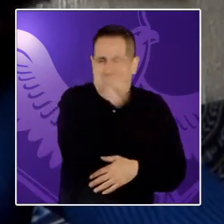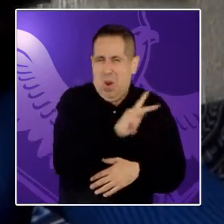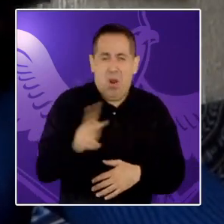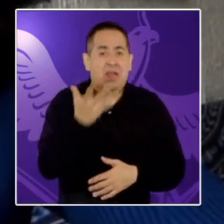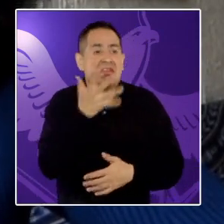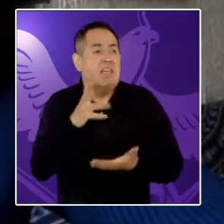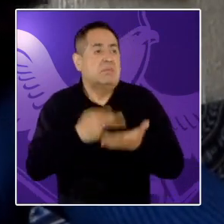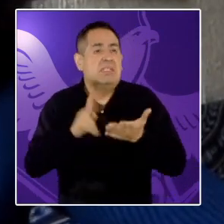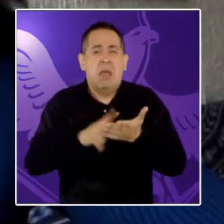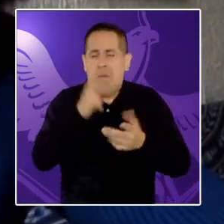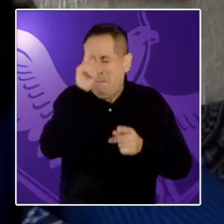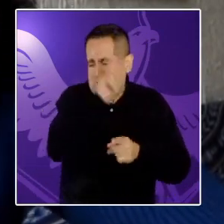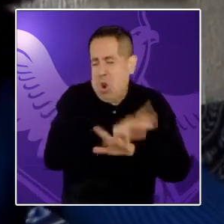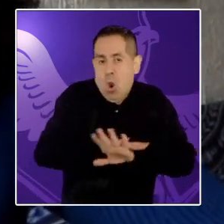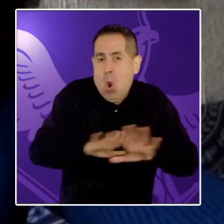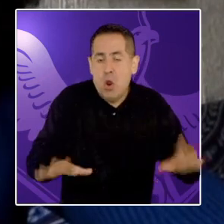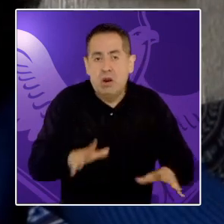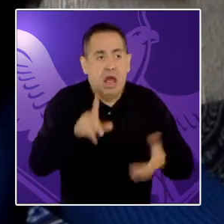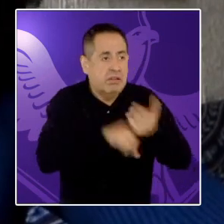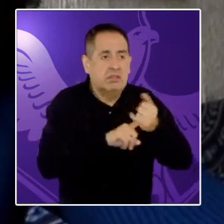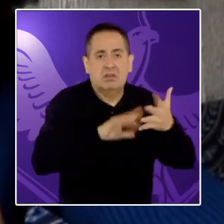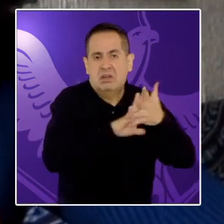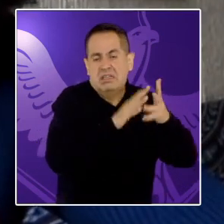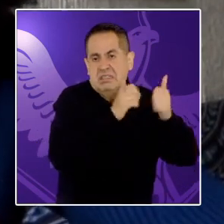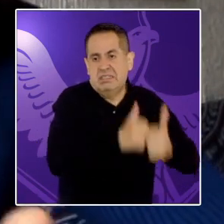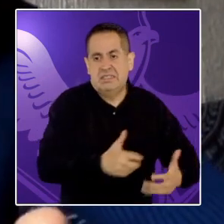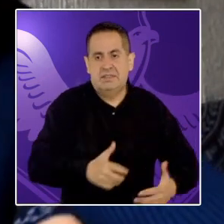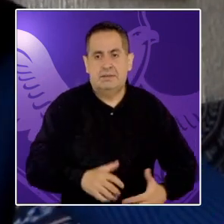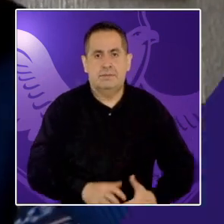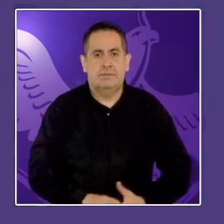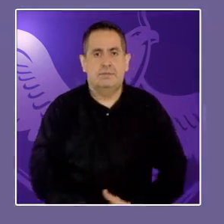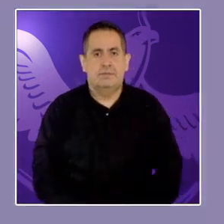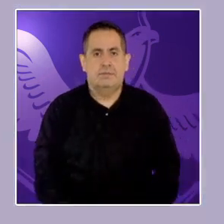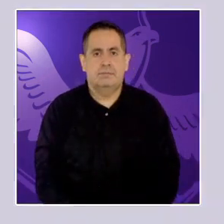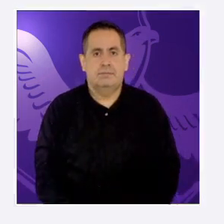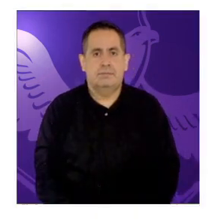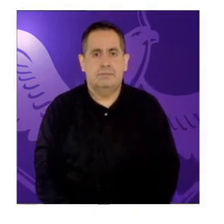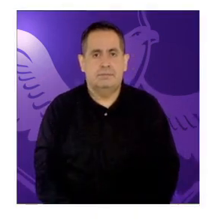el trabajo son 10 veces más complicadas cuando te encuentras en una prisión.